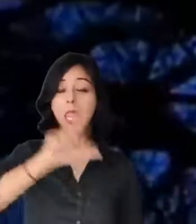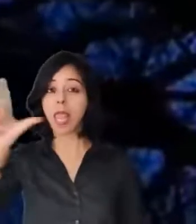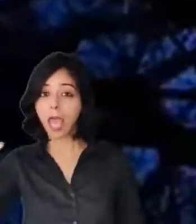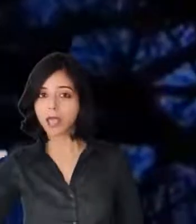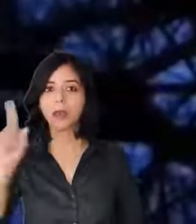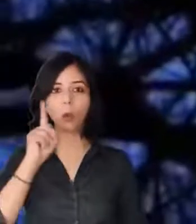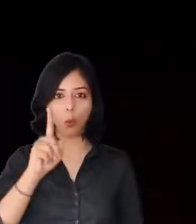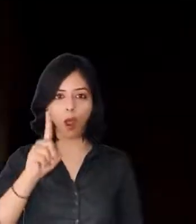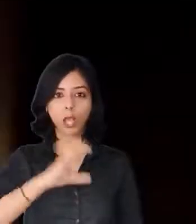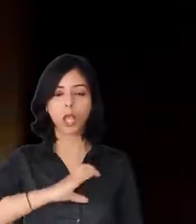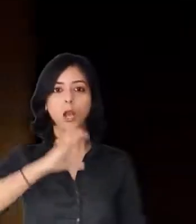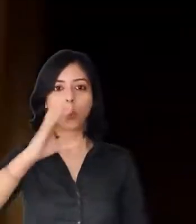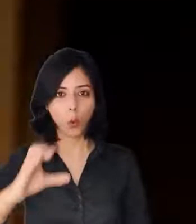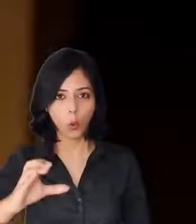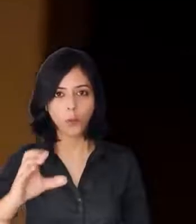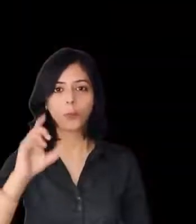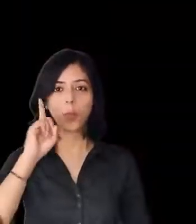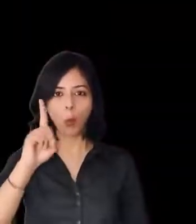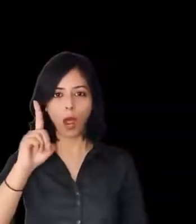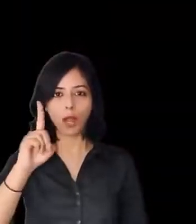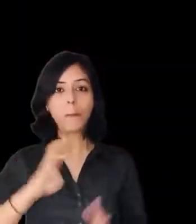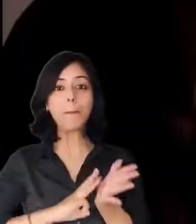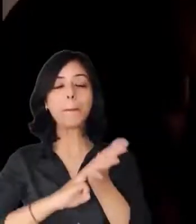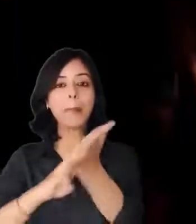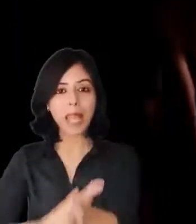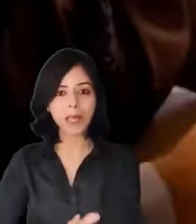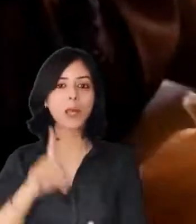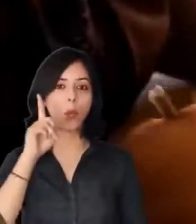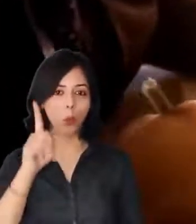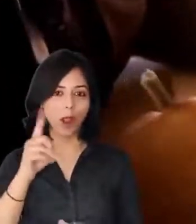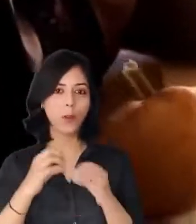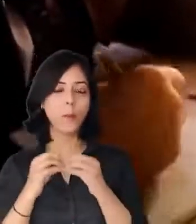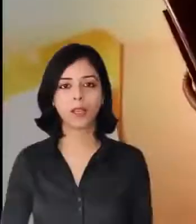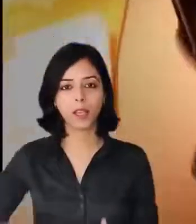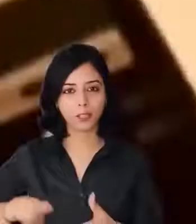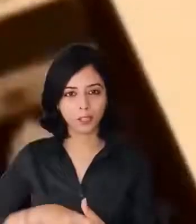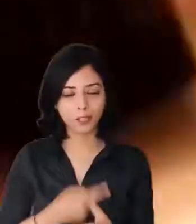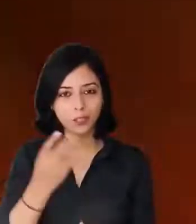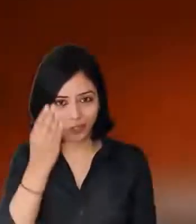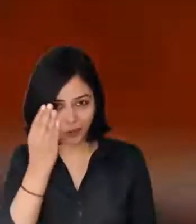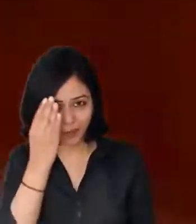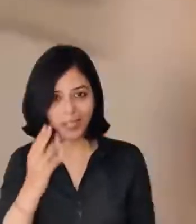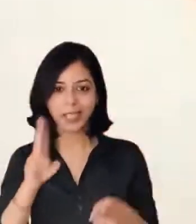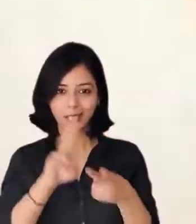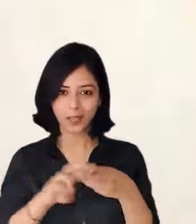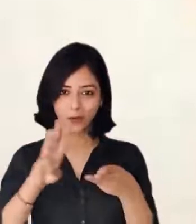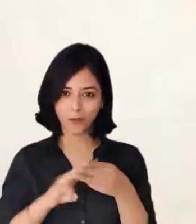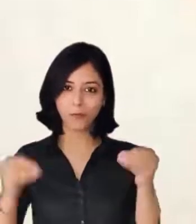Era casi medianoche cuando los dos investigadores volvieron a Berea, pero su labor no había